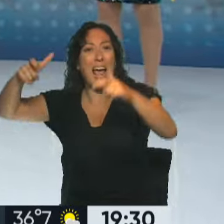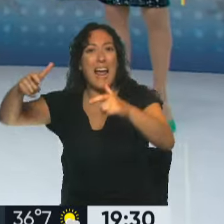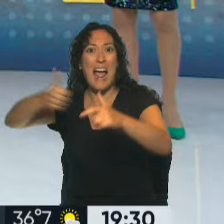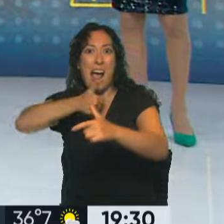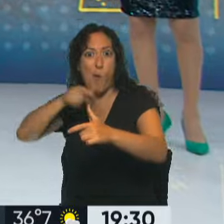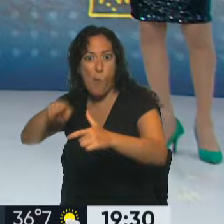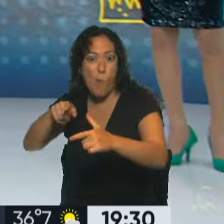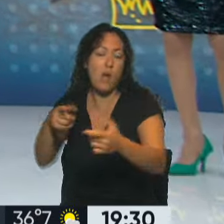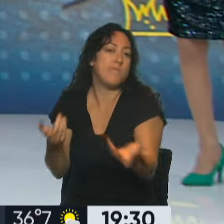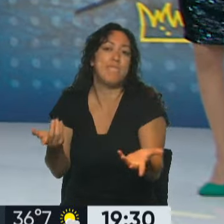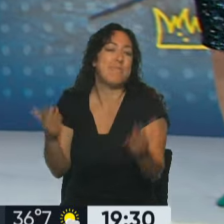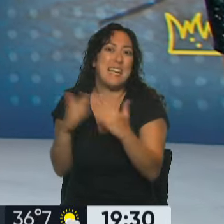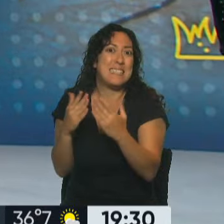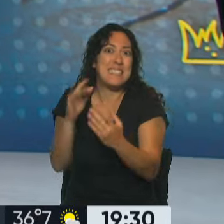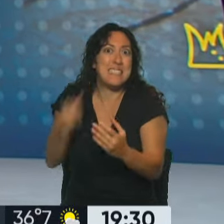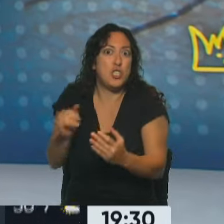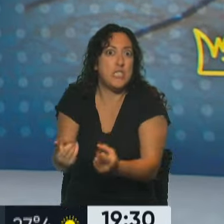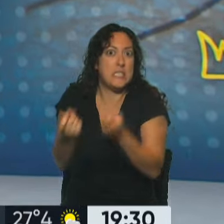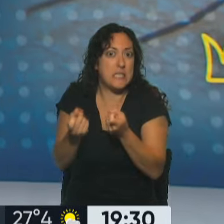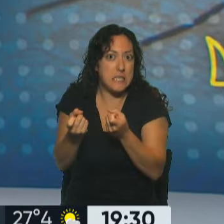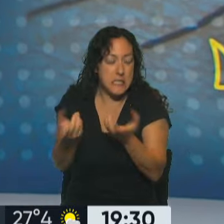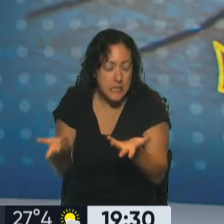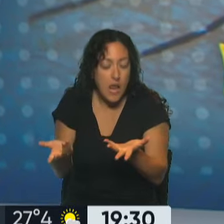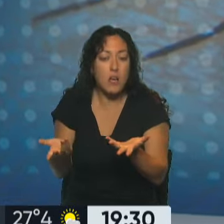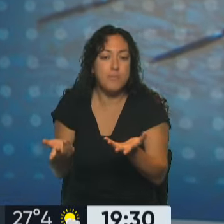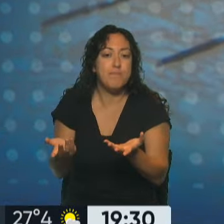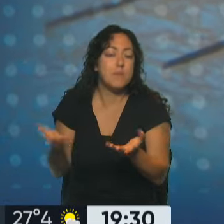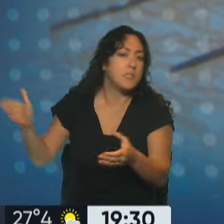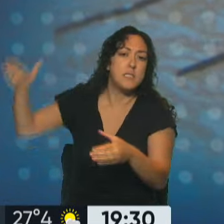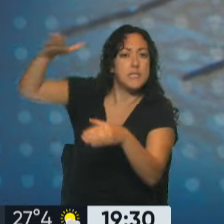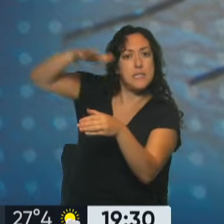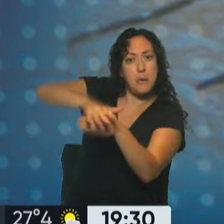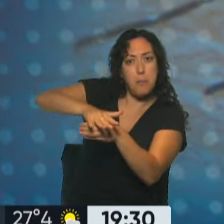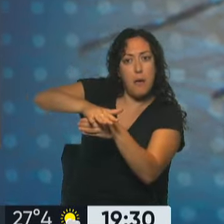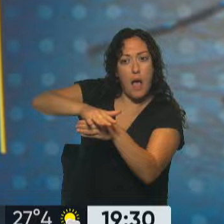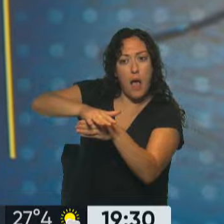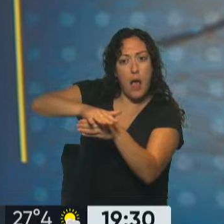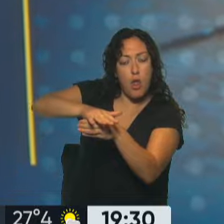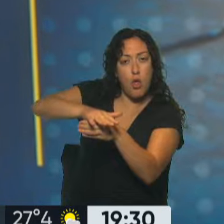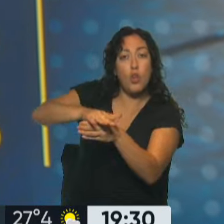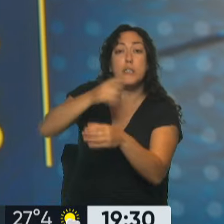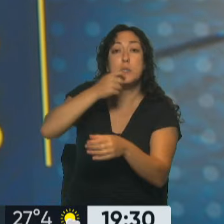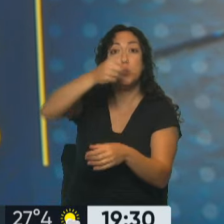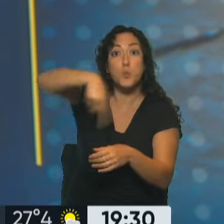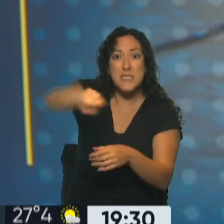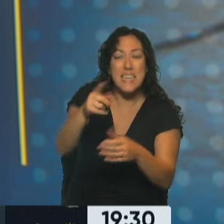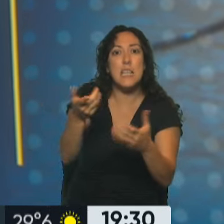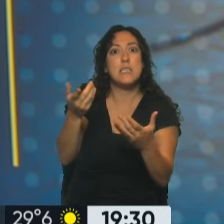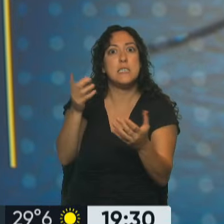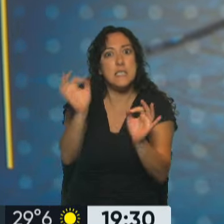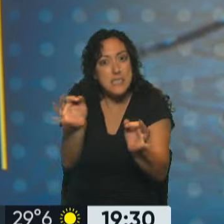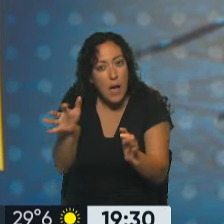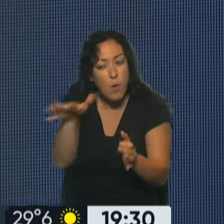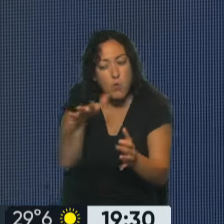deséchalo porque son de consumo algo que pueda estar con la tapa abierta y sepas que ahí puede ser un